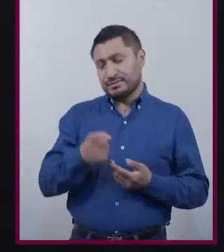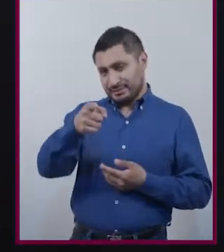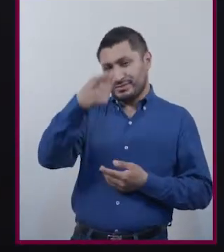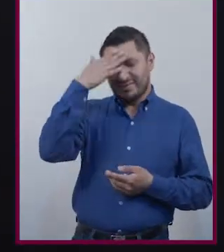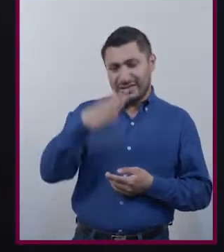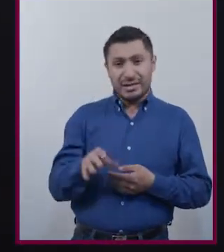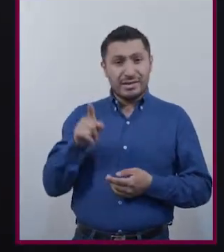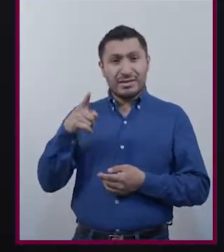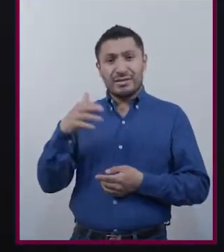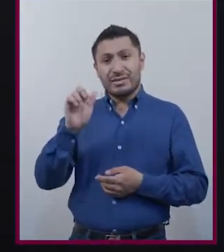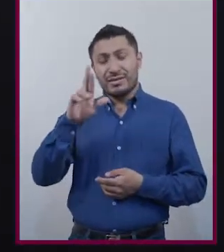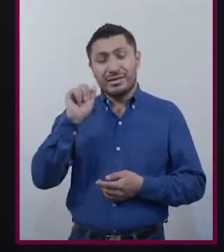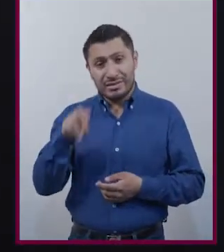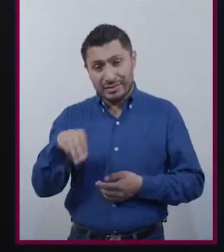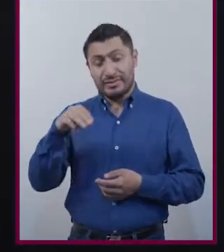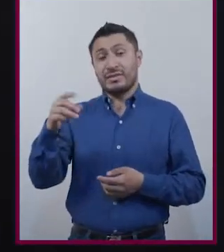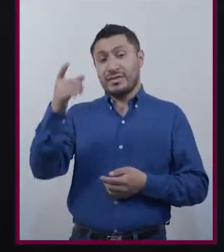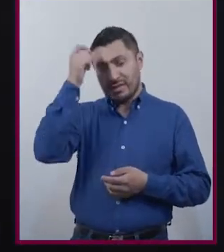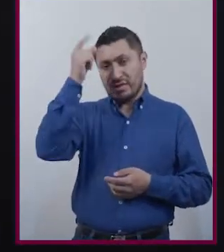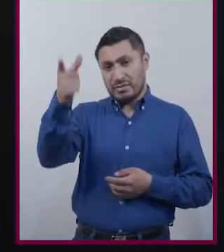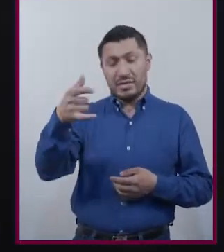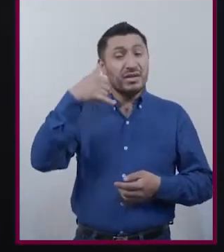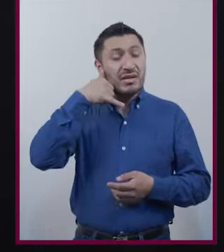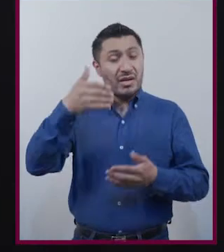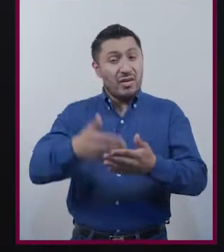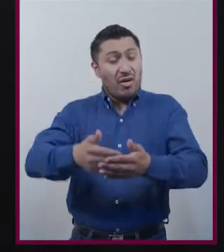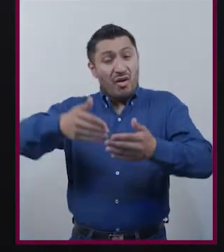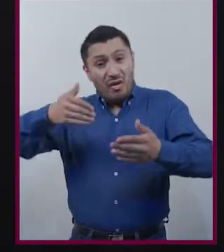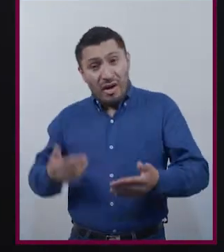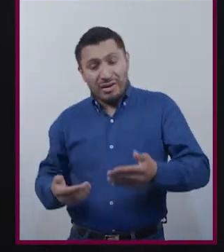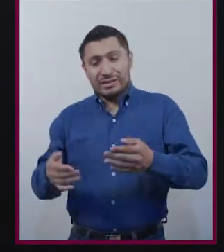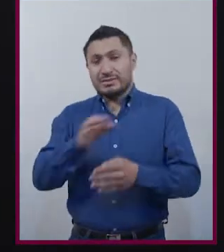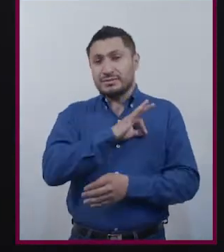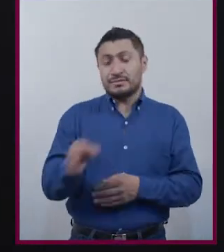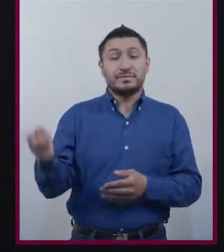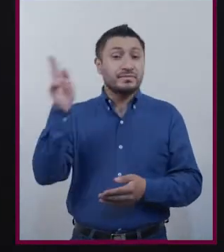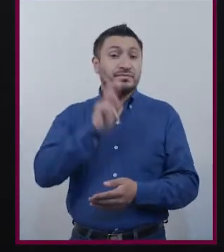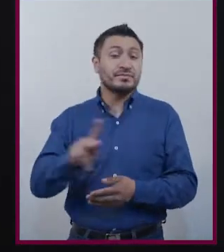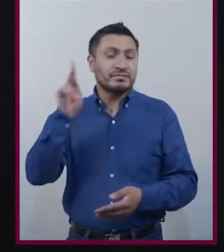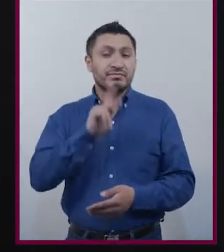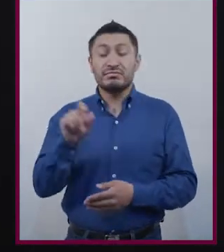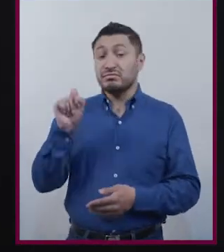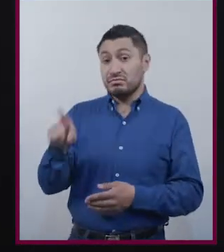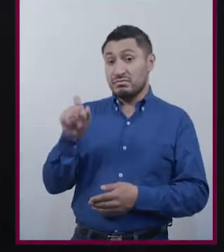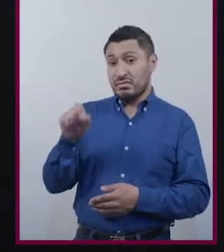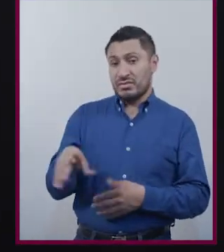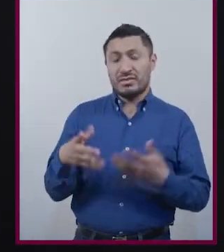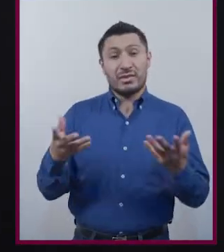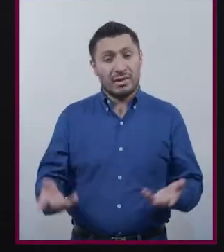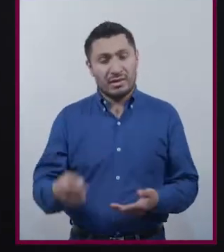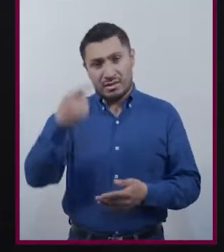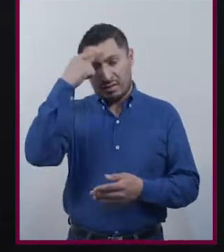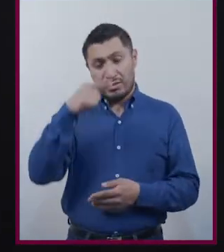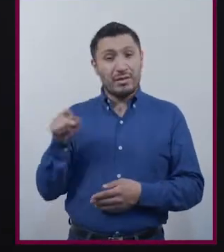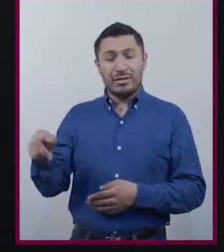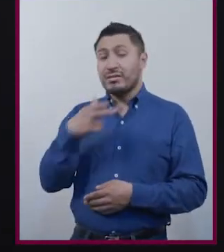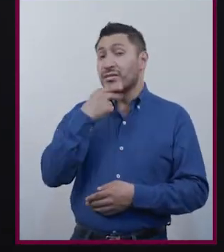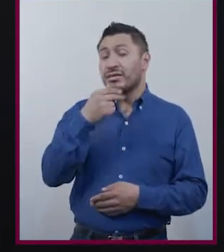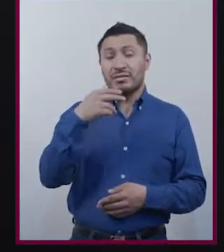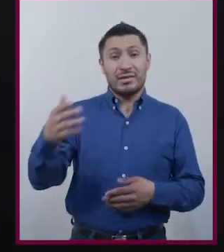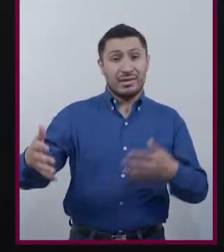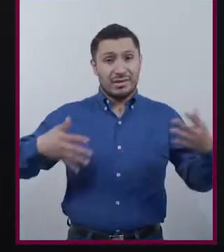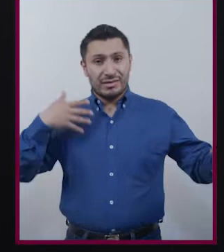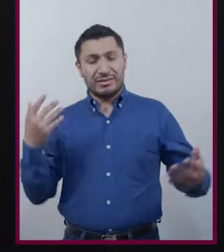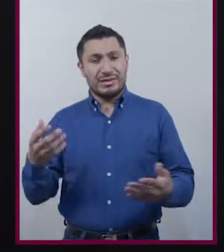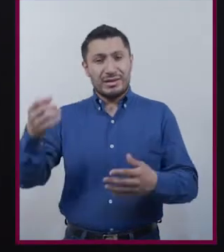que Graham Bell patentó su invento del teléfono antes de que lo hubiera podido comprobar él mismo? Para Alexander, la aventura